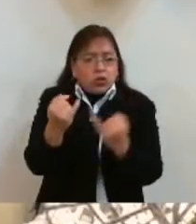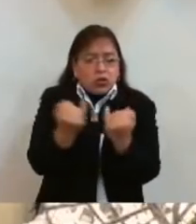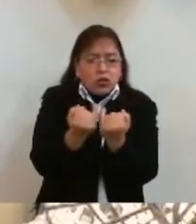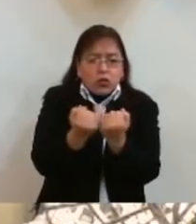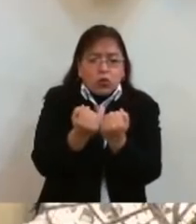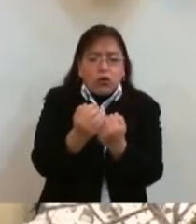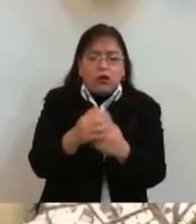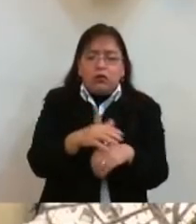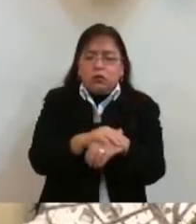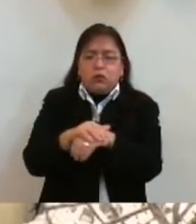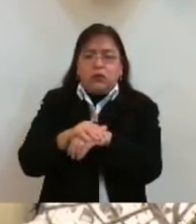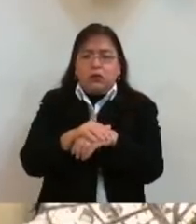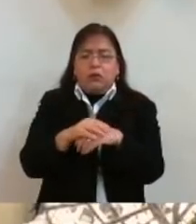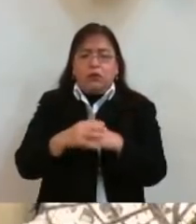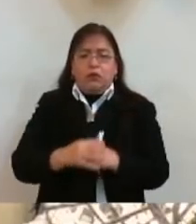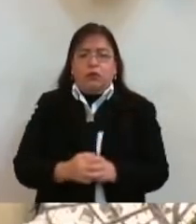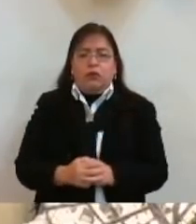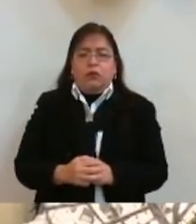amigos.